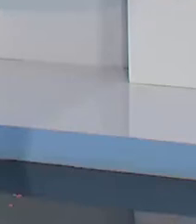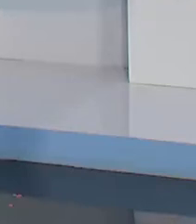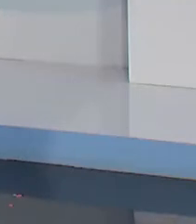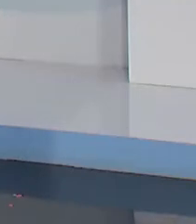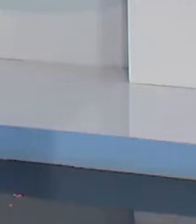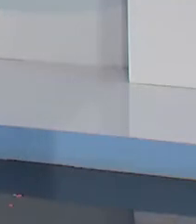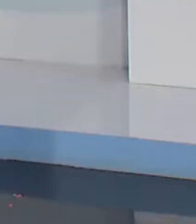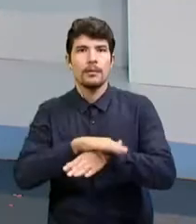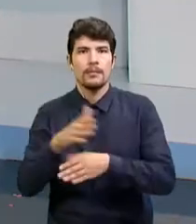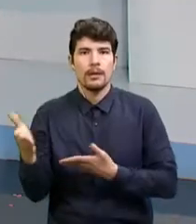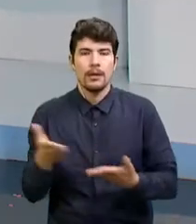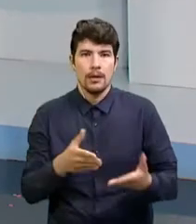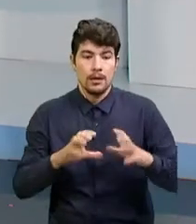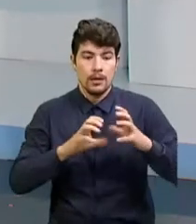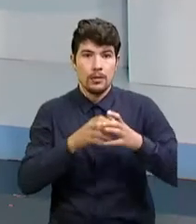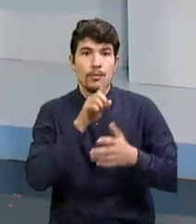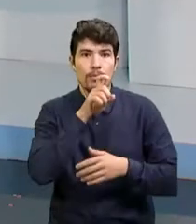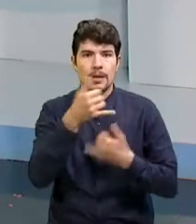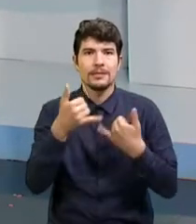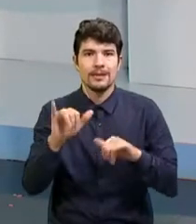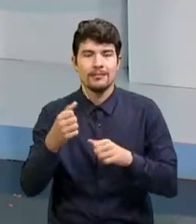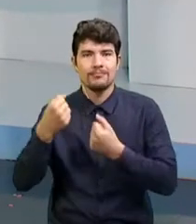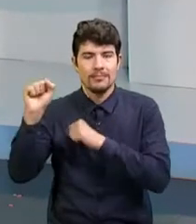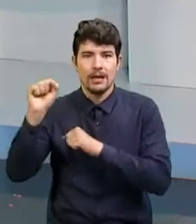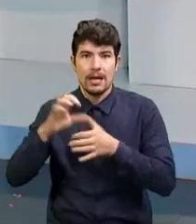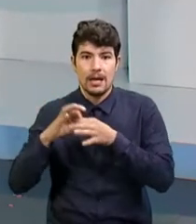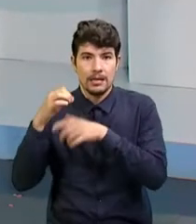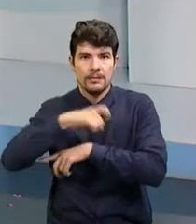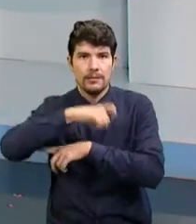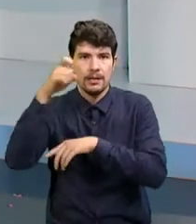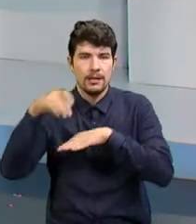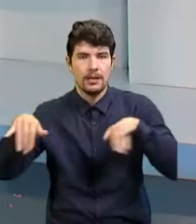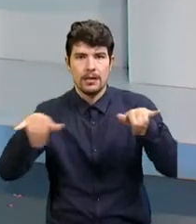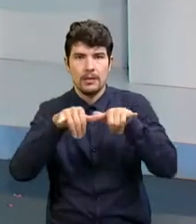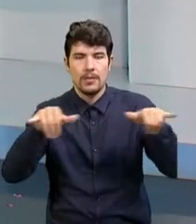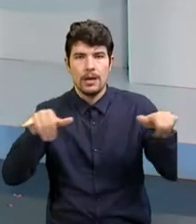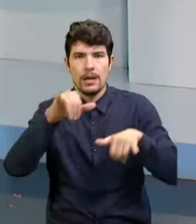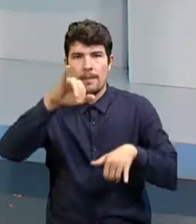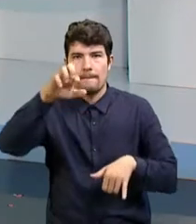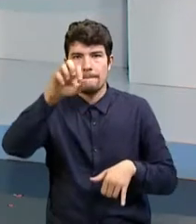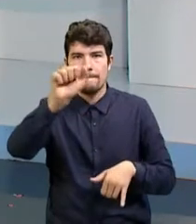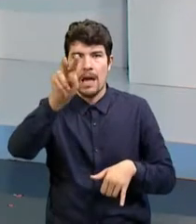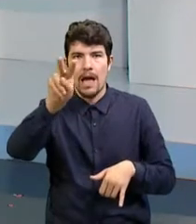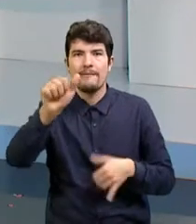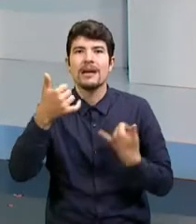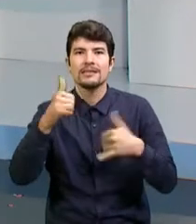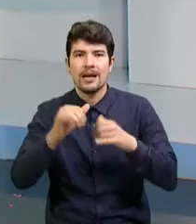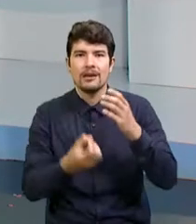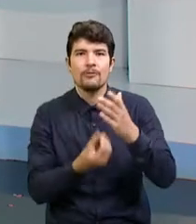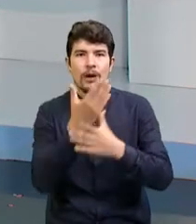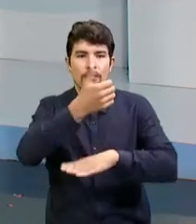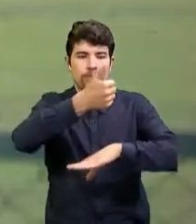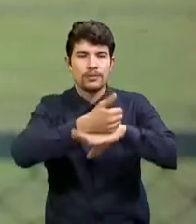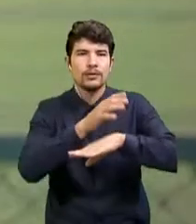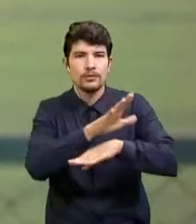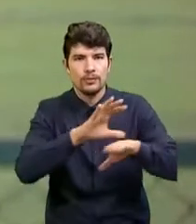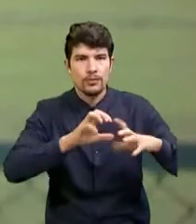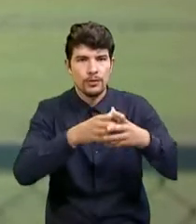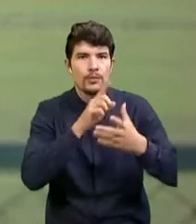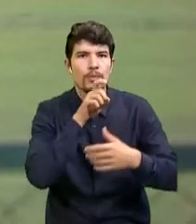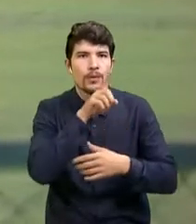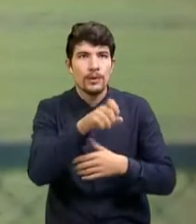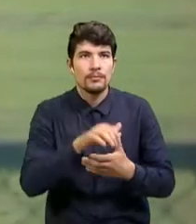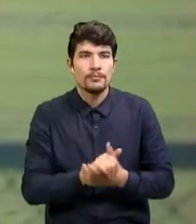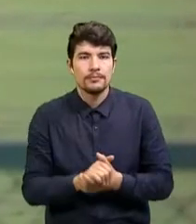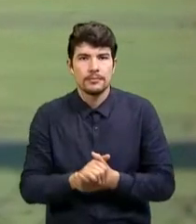atlético bucaramanga ganó este fin de semana alianza petrolera empató y jaime de la pava yaron ya es nuevo estratega del equipo leopard o el